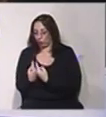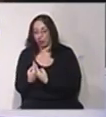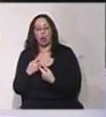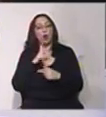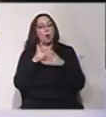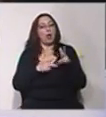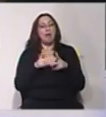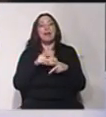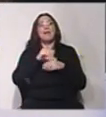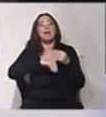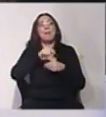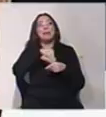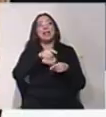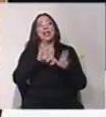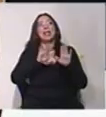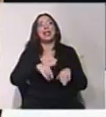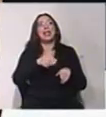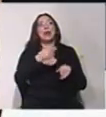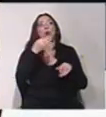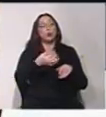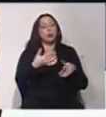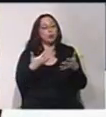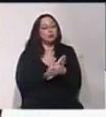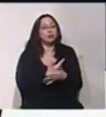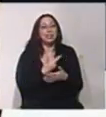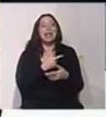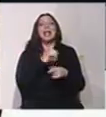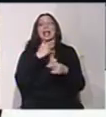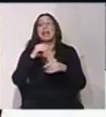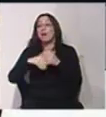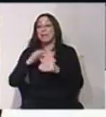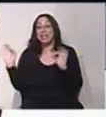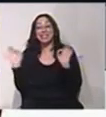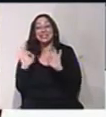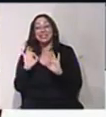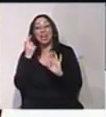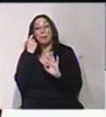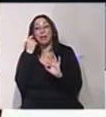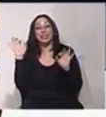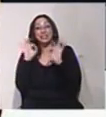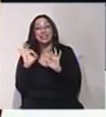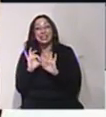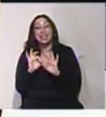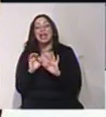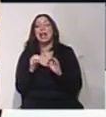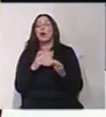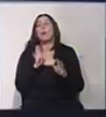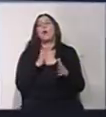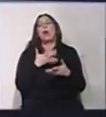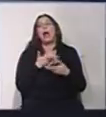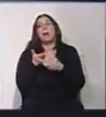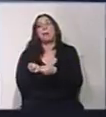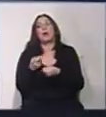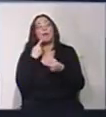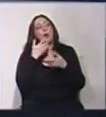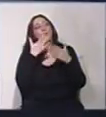familia que quedó afectada, porque a la familia que no la afecta le sirve también. Es decir, ponemos un manto, claro, sobre esa familia, claro, ¿verdad? Claro.